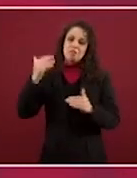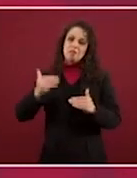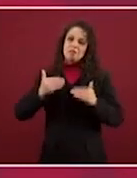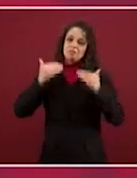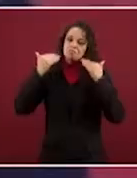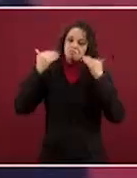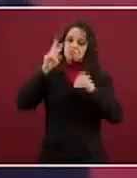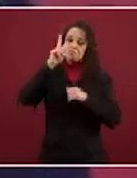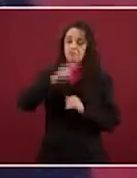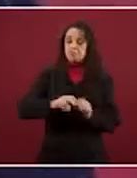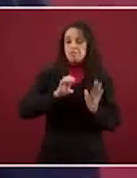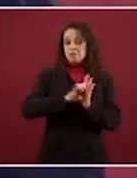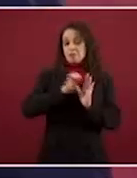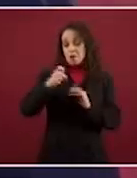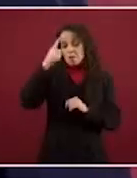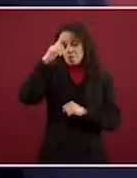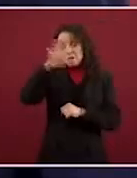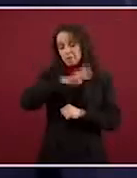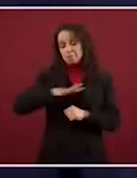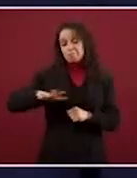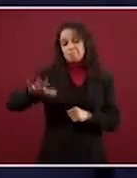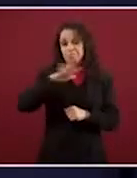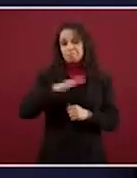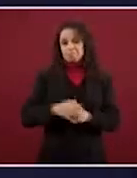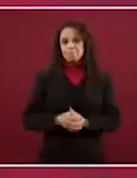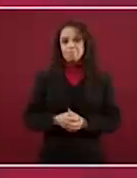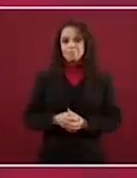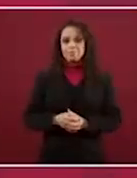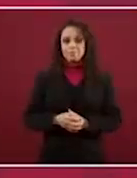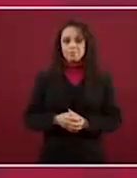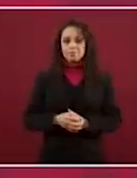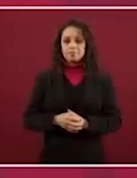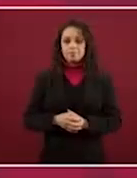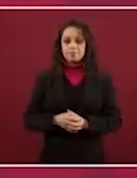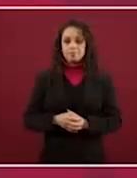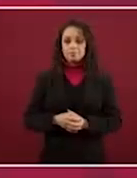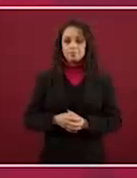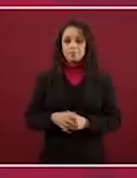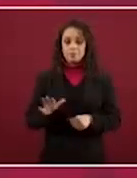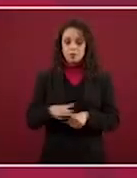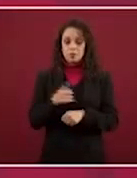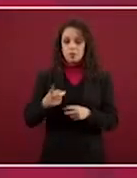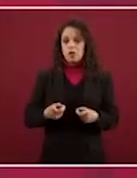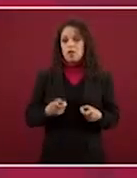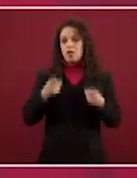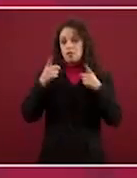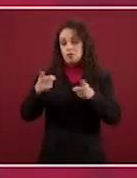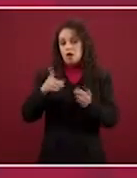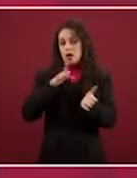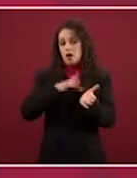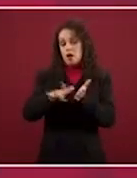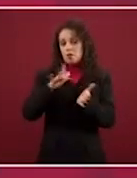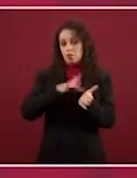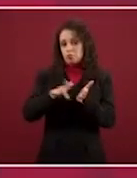sido ejemplar en otorgar asilo a perseguidos políticos,